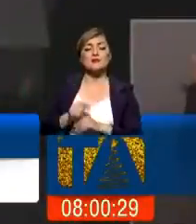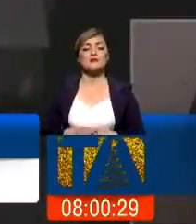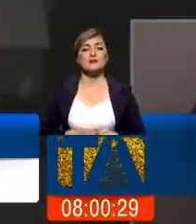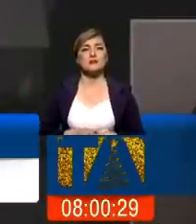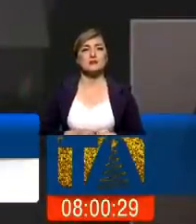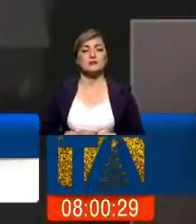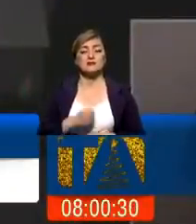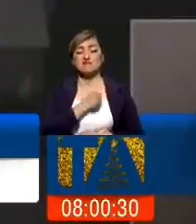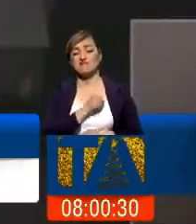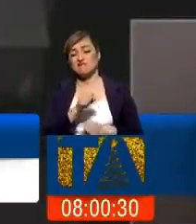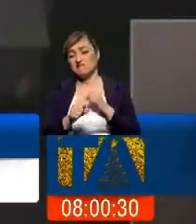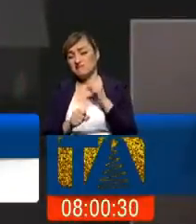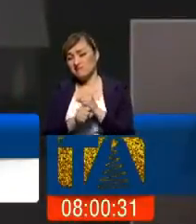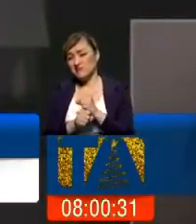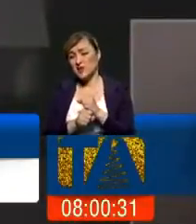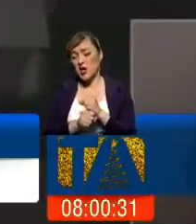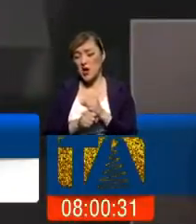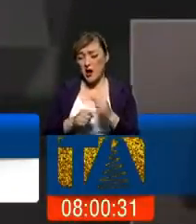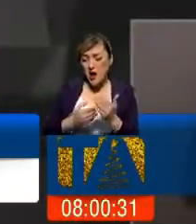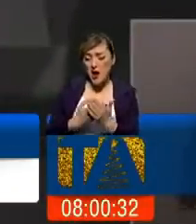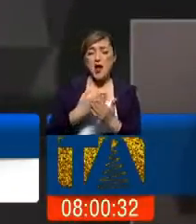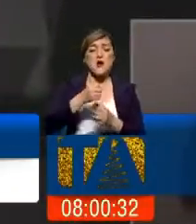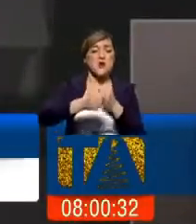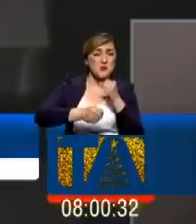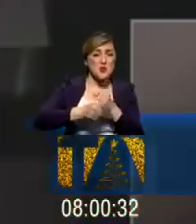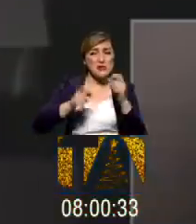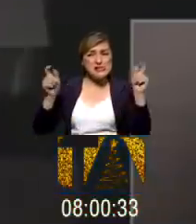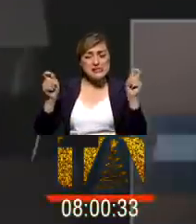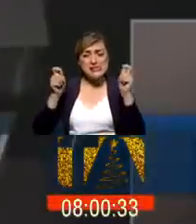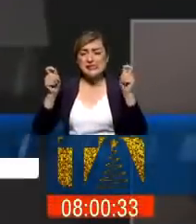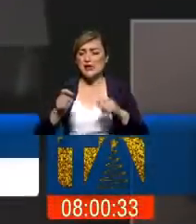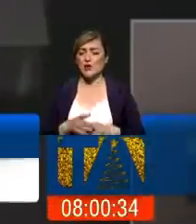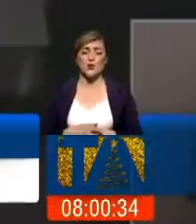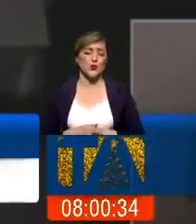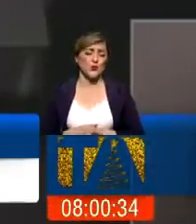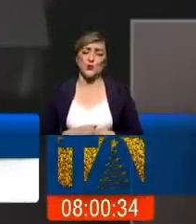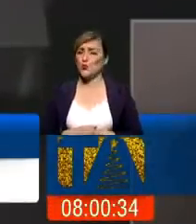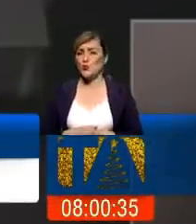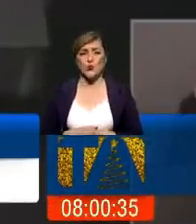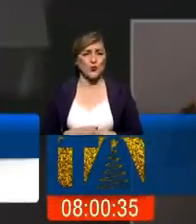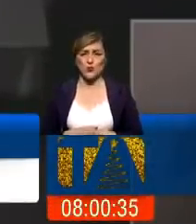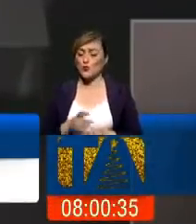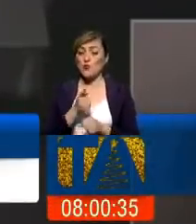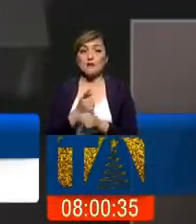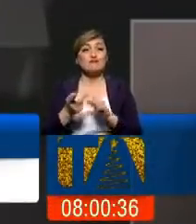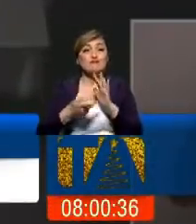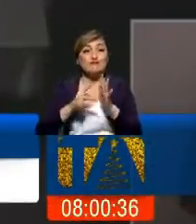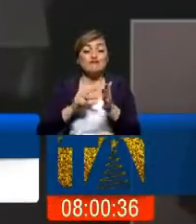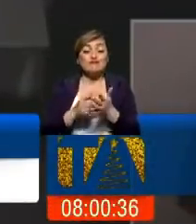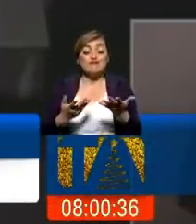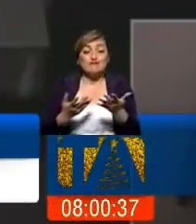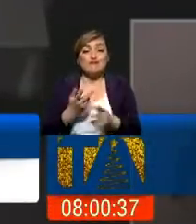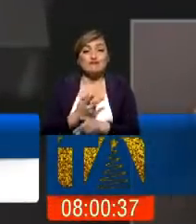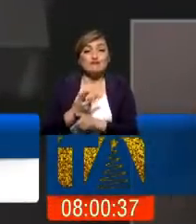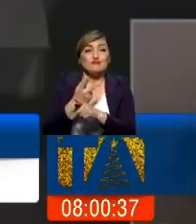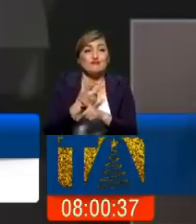Lamentablemente, este año, entre Navidad y Año Nuevo, no estamos en periodo de celebraciones. Las medidas que aquí se presentarán traen un simbolismo. No